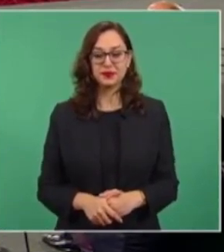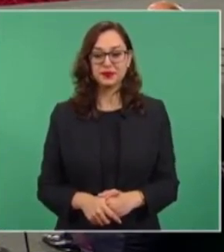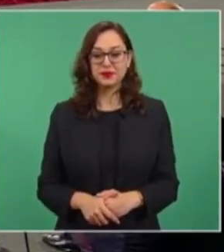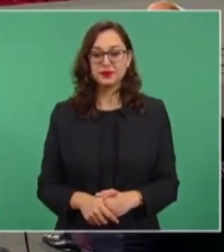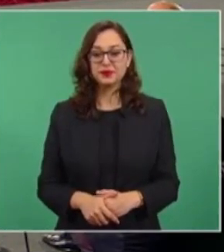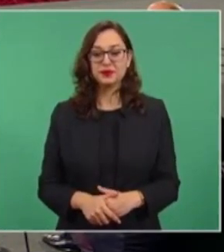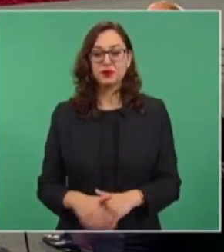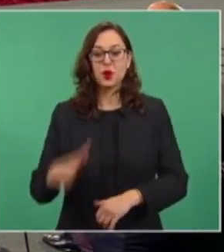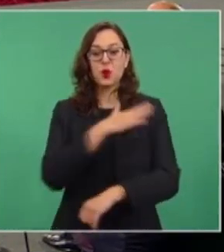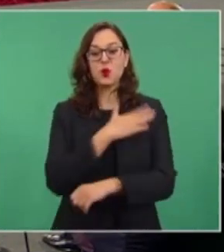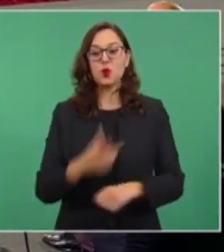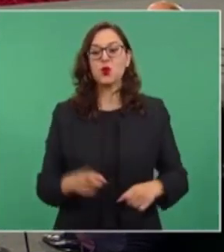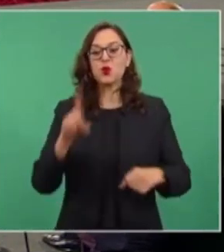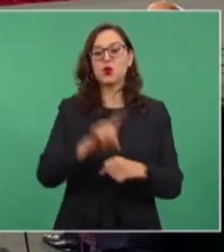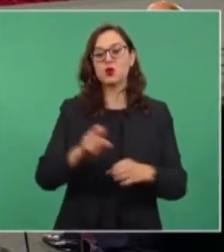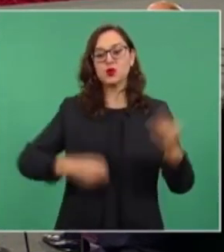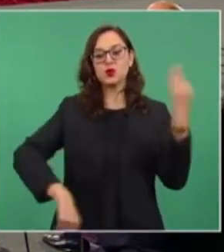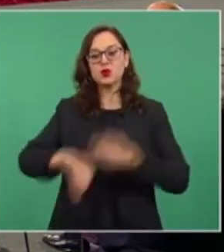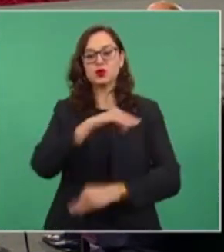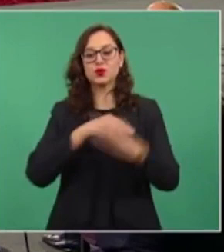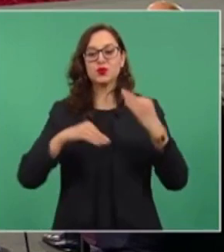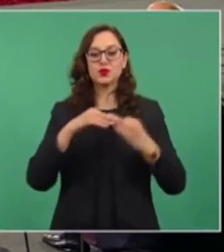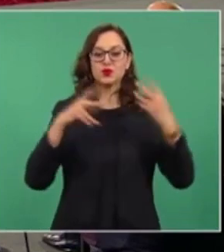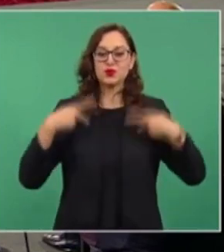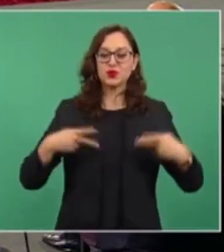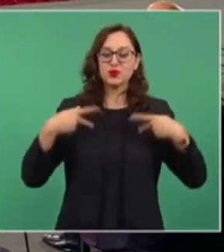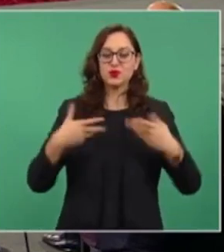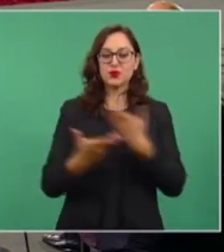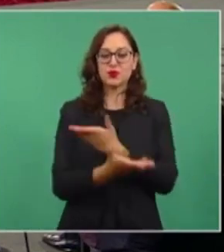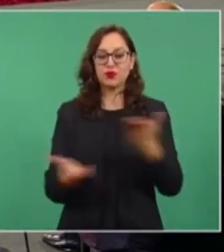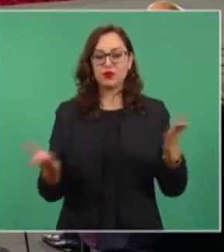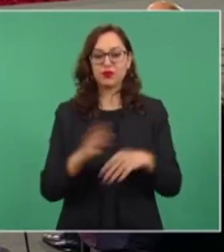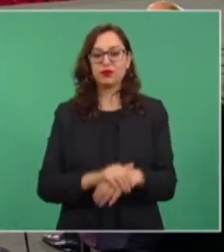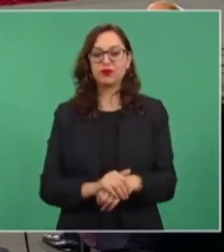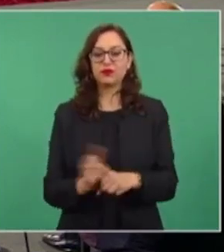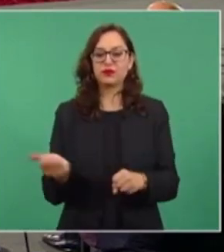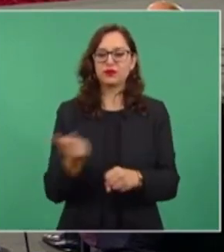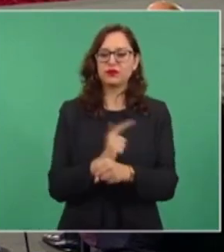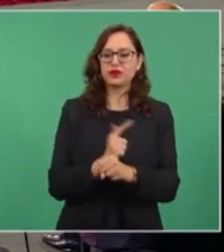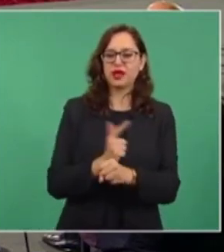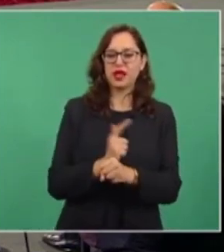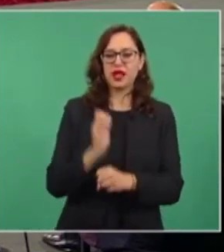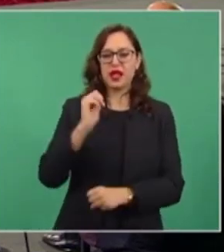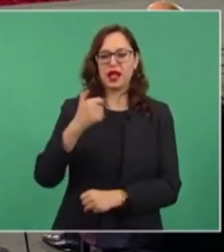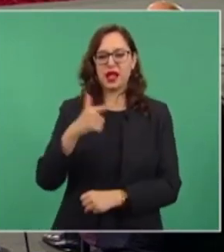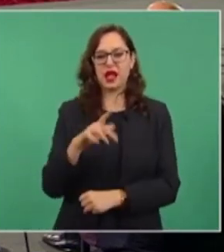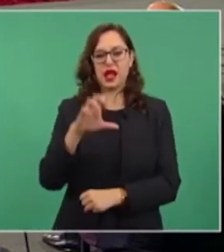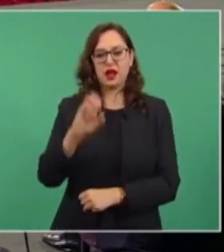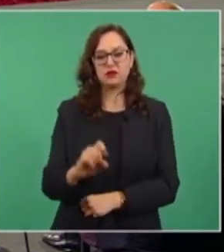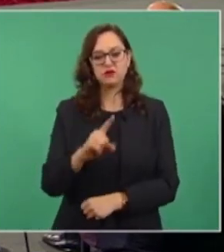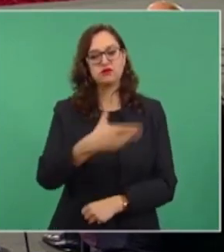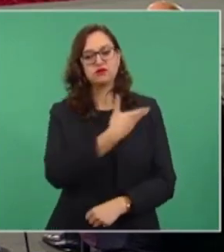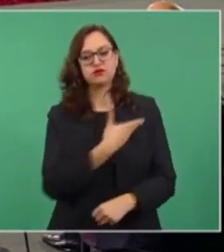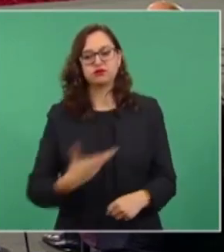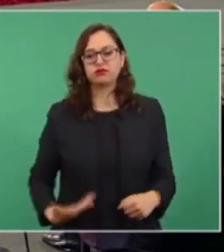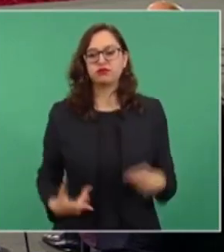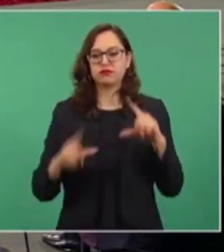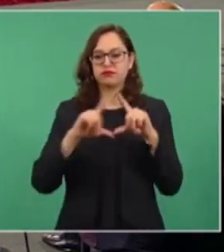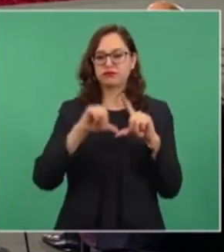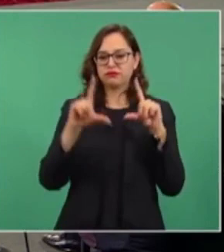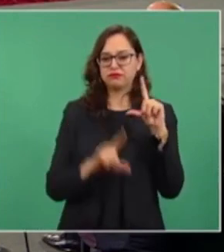Muy buenos días a todos. Licenciado Andrés Manuel López Obrador, presidente constitucional de los Estados